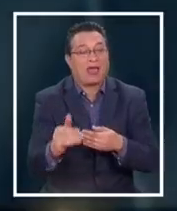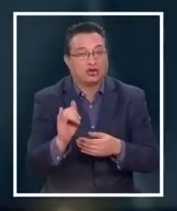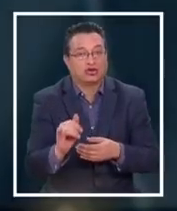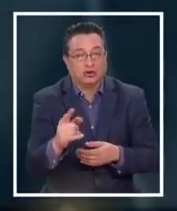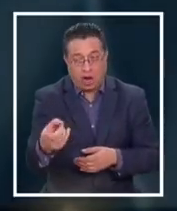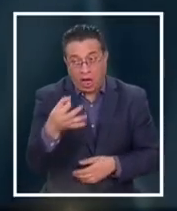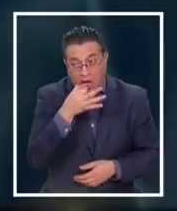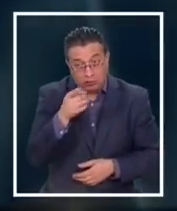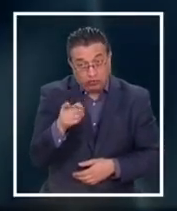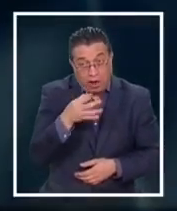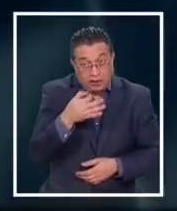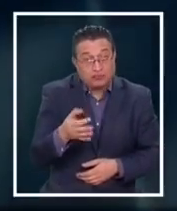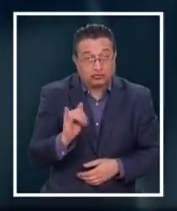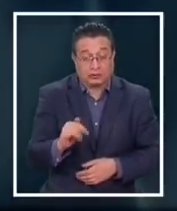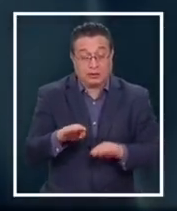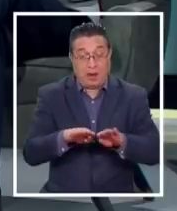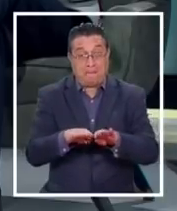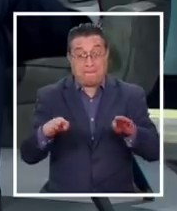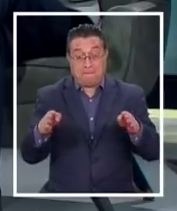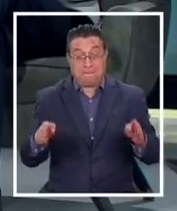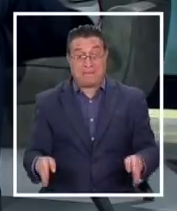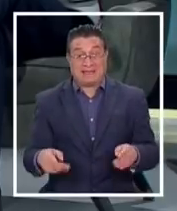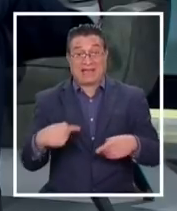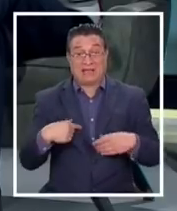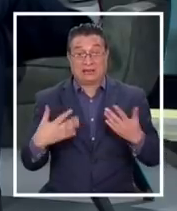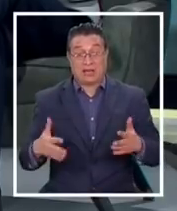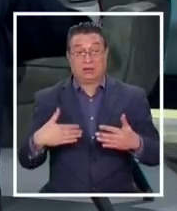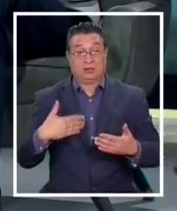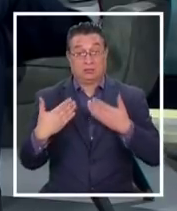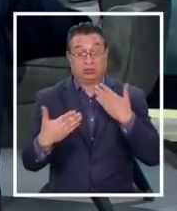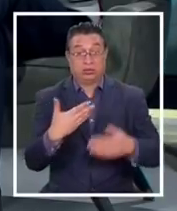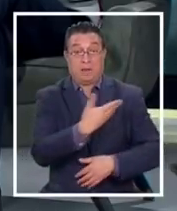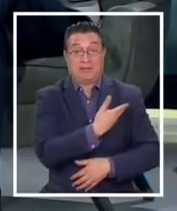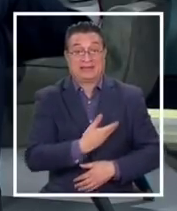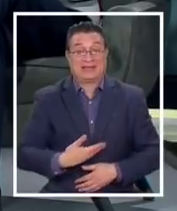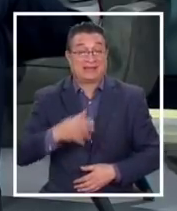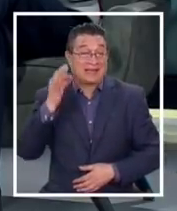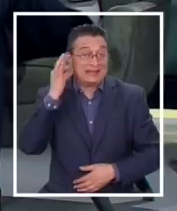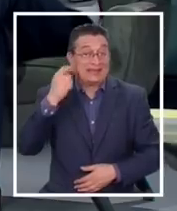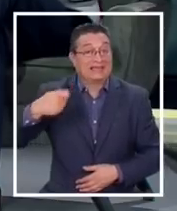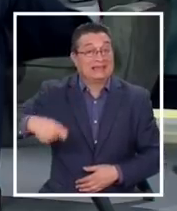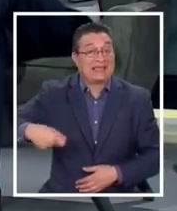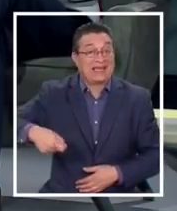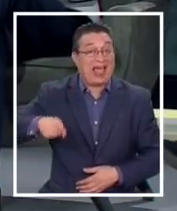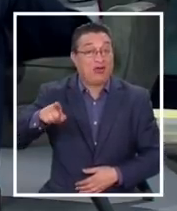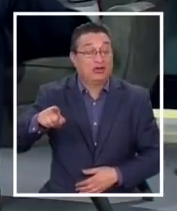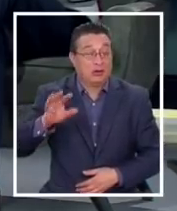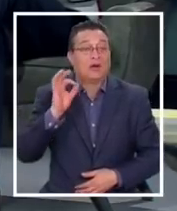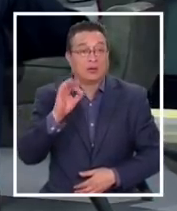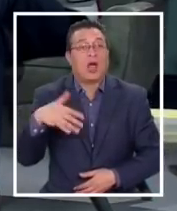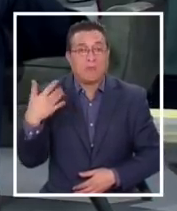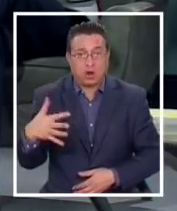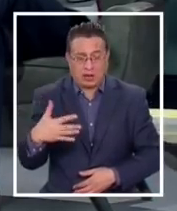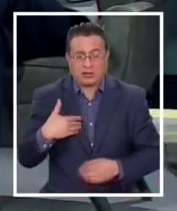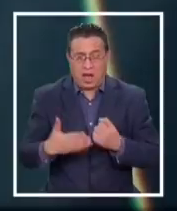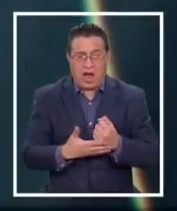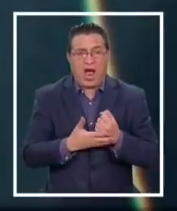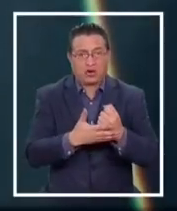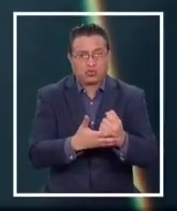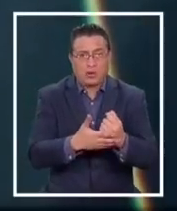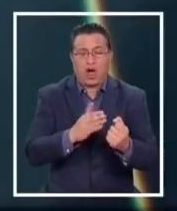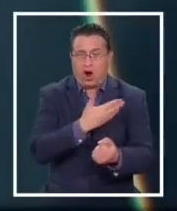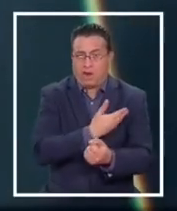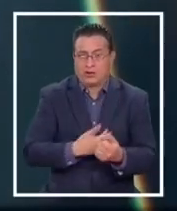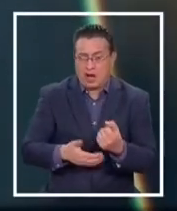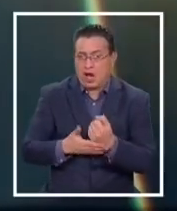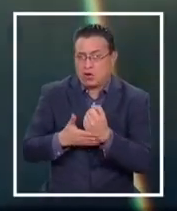hay que reconocer que la mesa que ha instalado la presidenta del Senado es muy importante, relevante y que se está ayudando al gobierno. Aquí